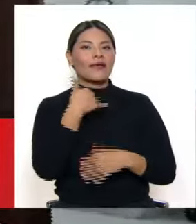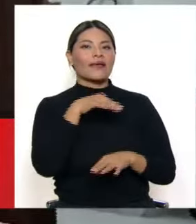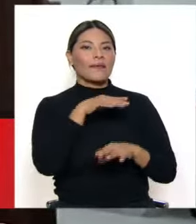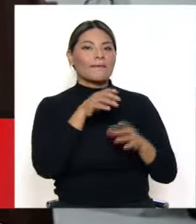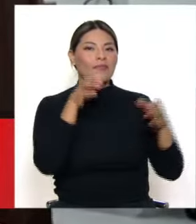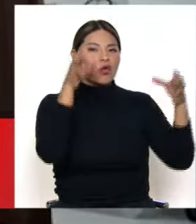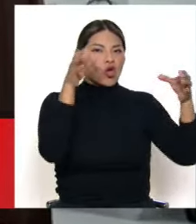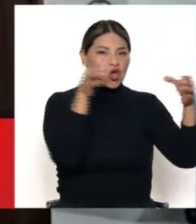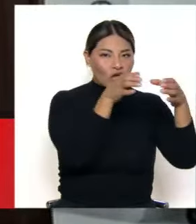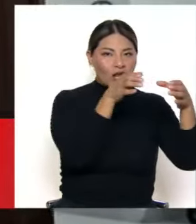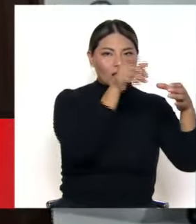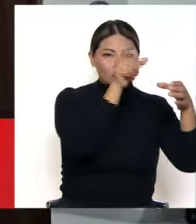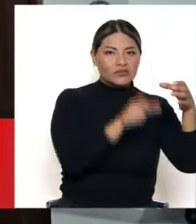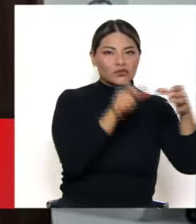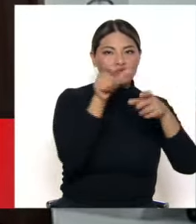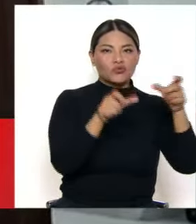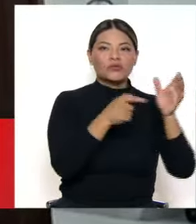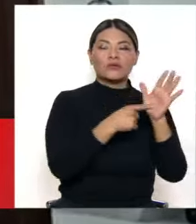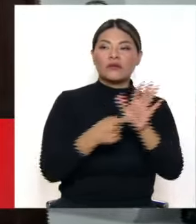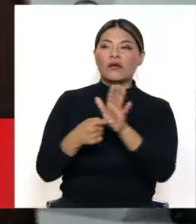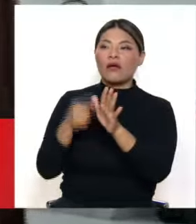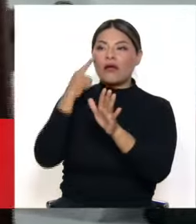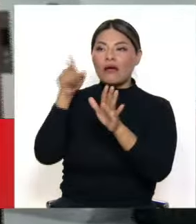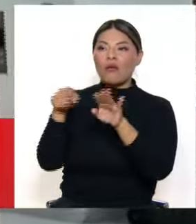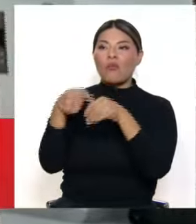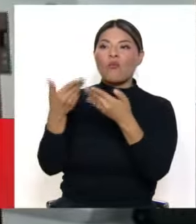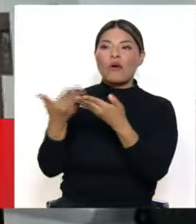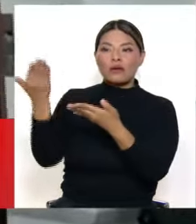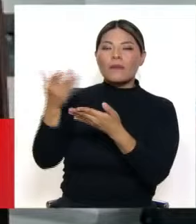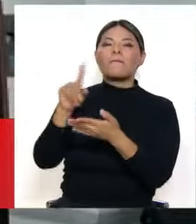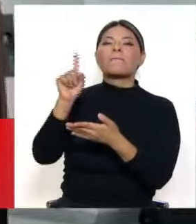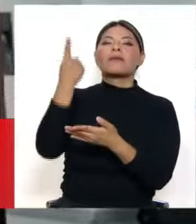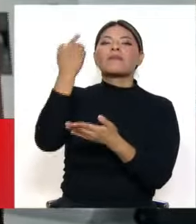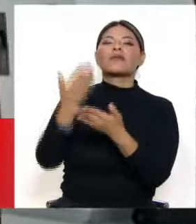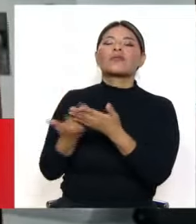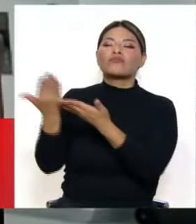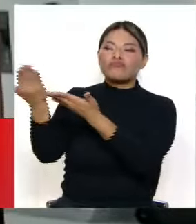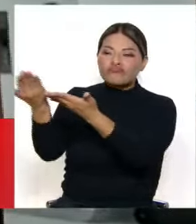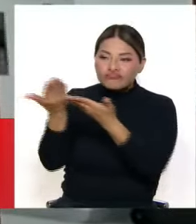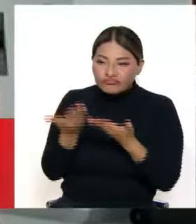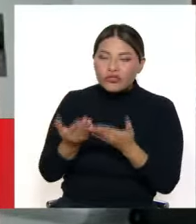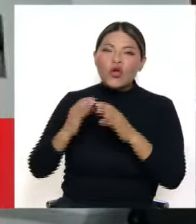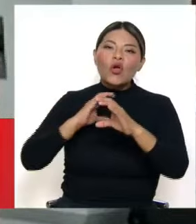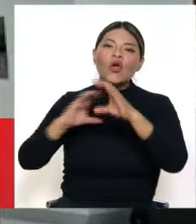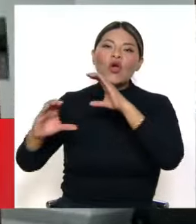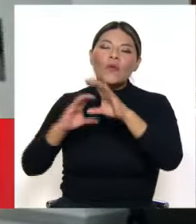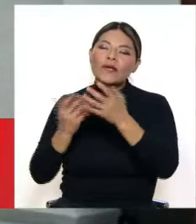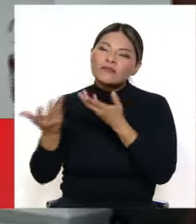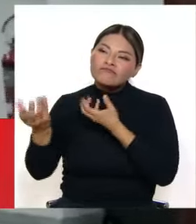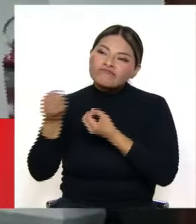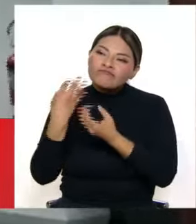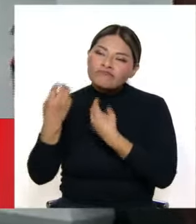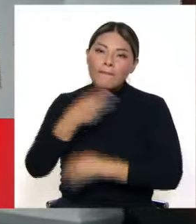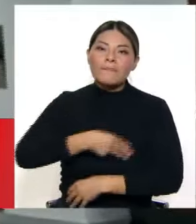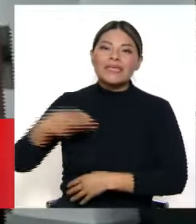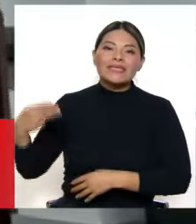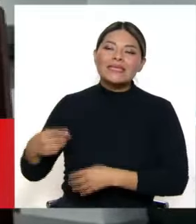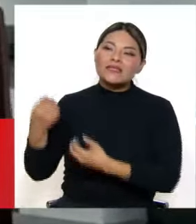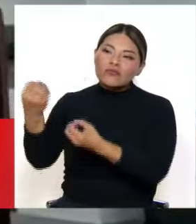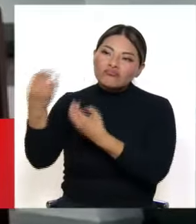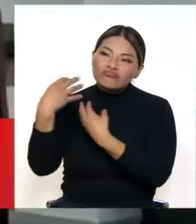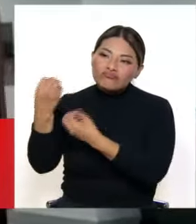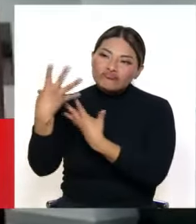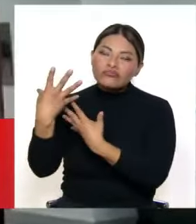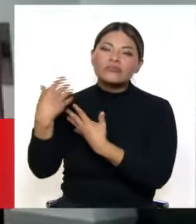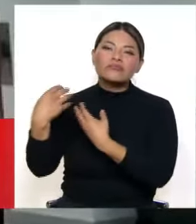congreso no neamente significa que ya se va a censurar al ministro que venga AC poner quean losos al congreso a dar sus descargos y después de eso se